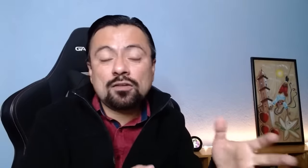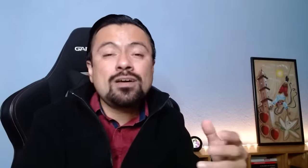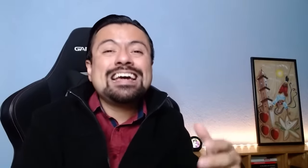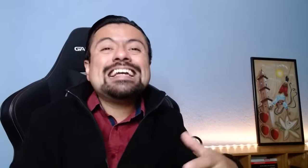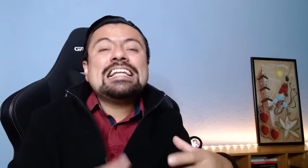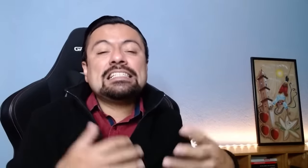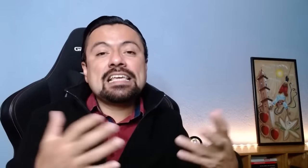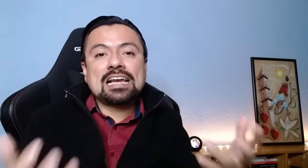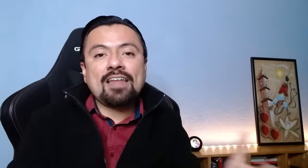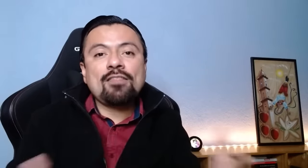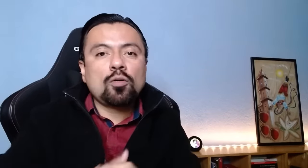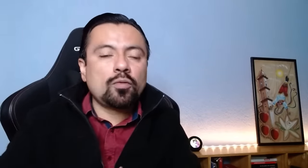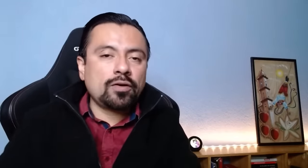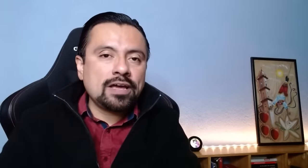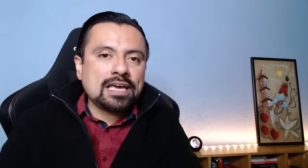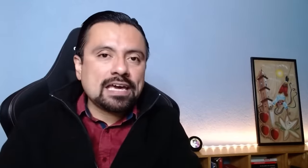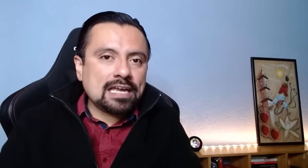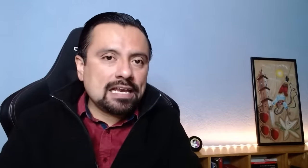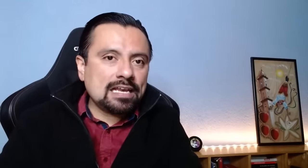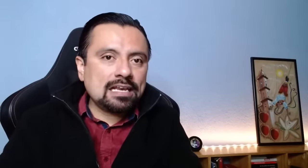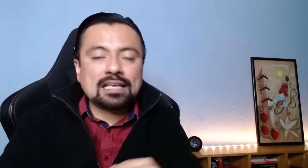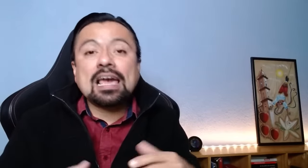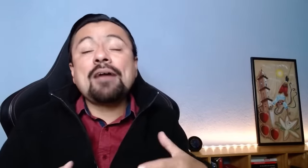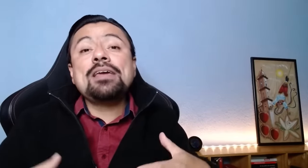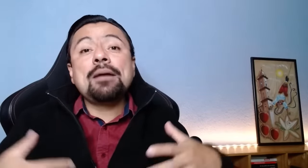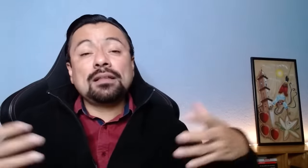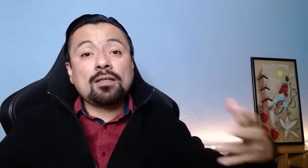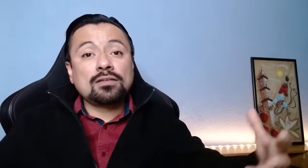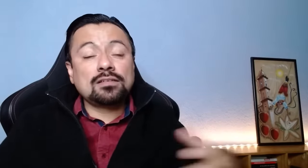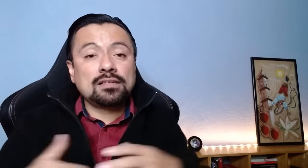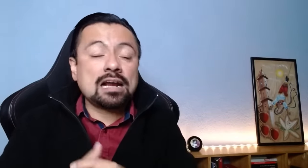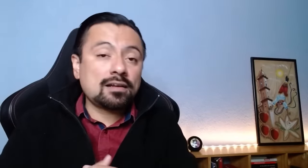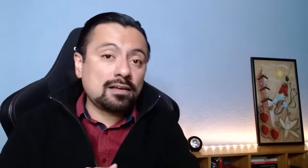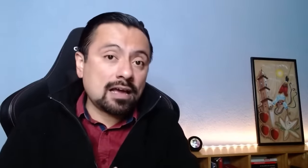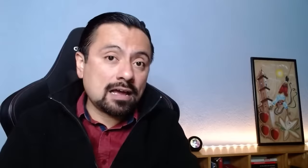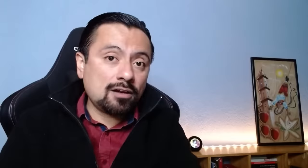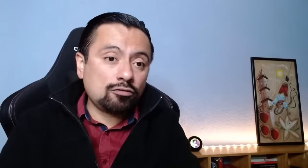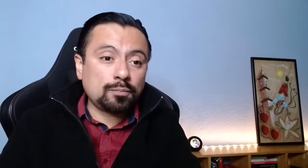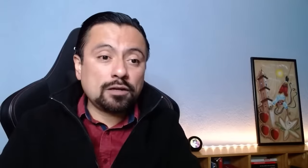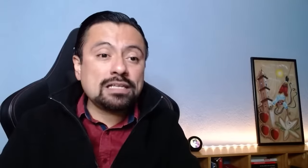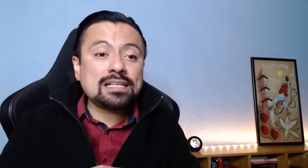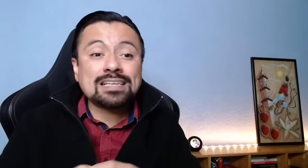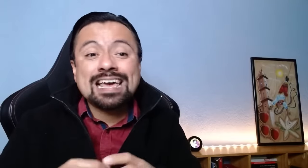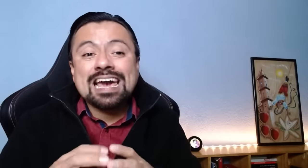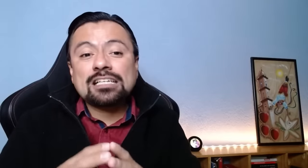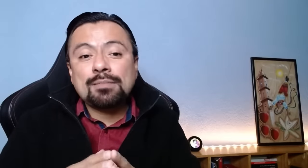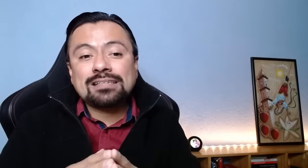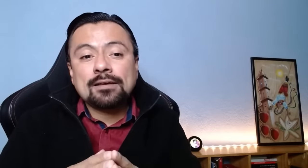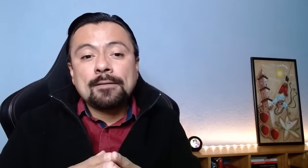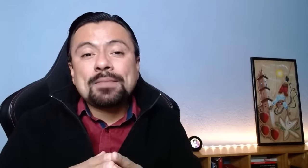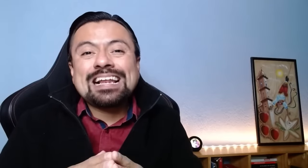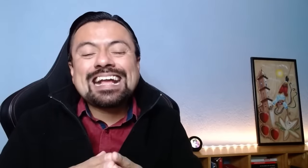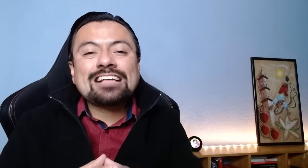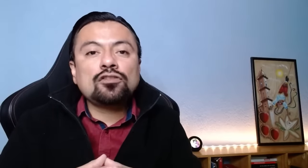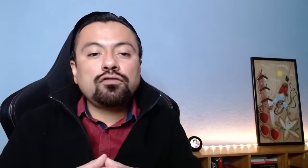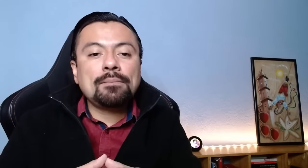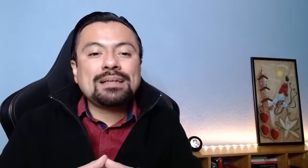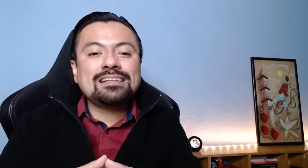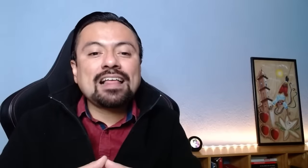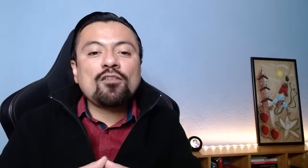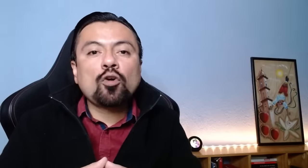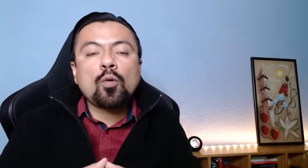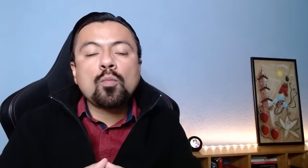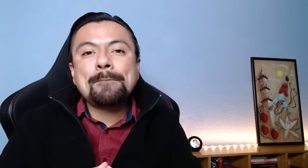era detenido ni señalado como el que había mandado asesinar a los periodistas. Es más, el caso